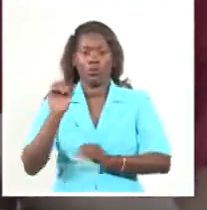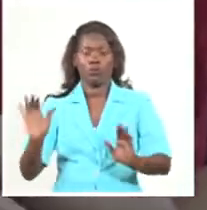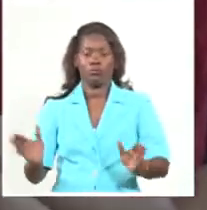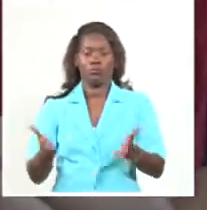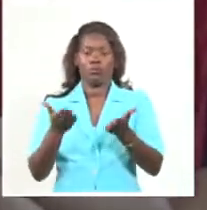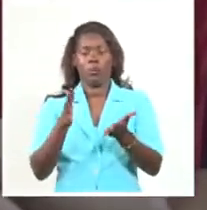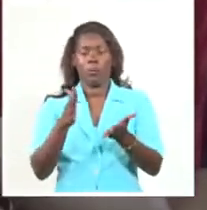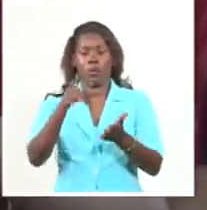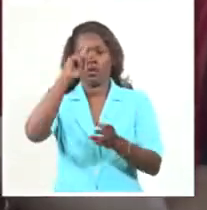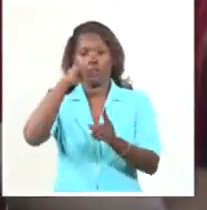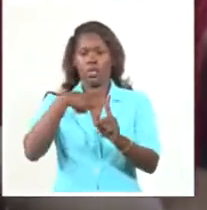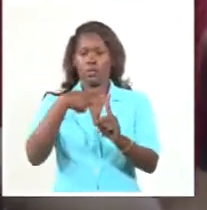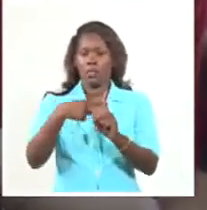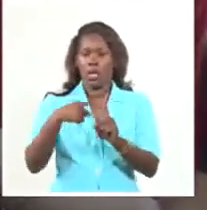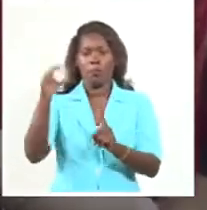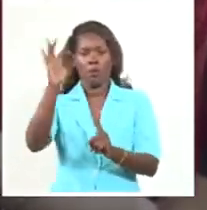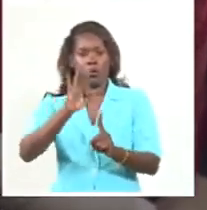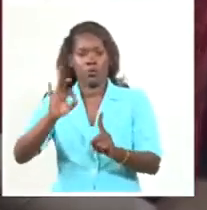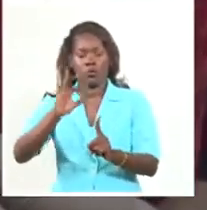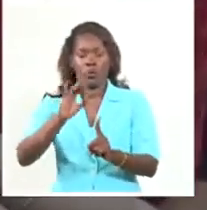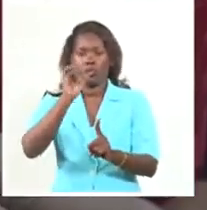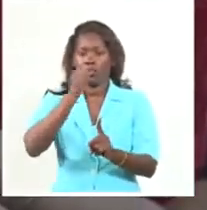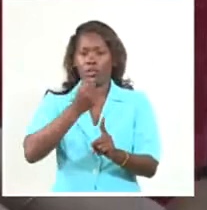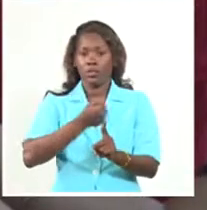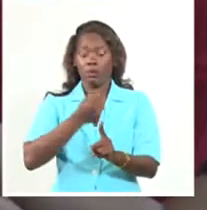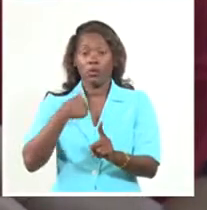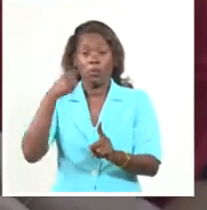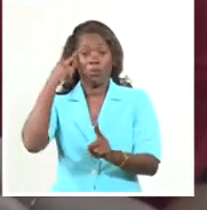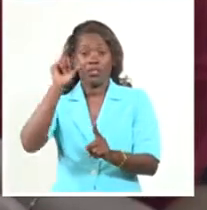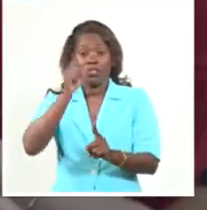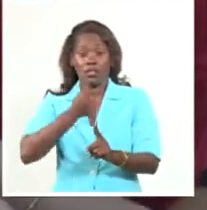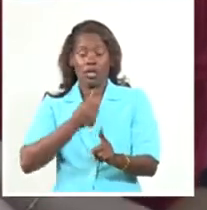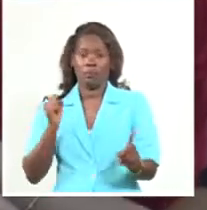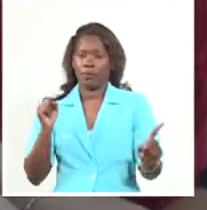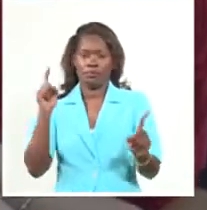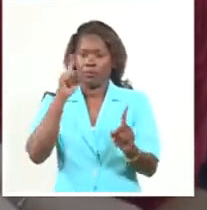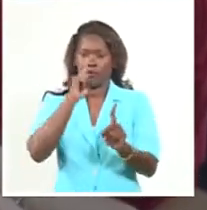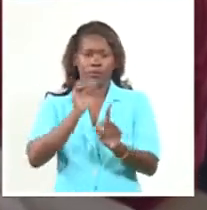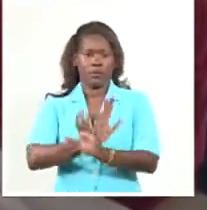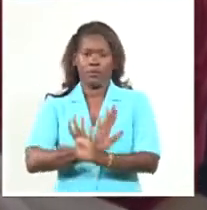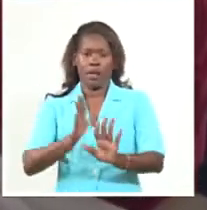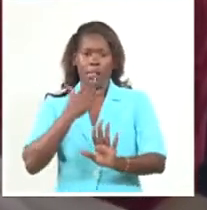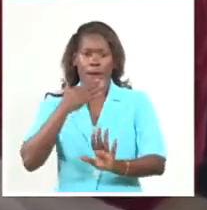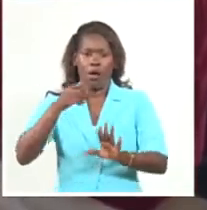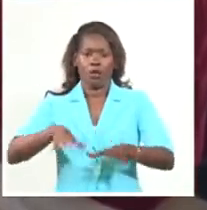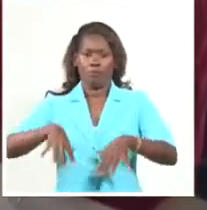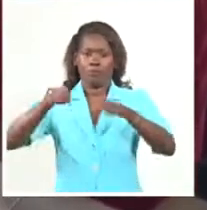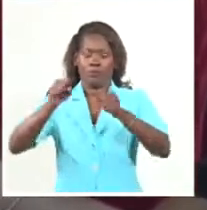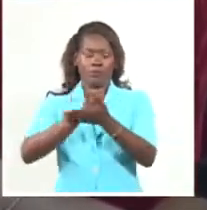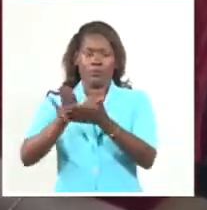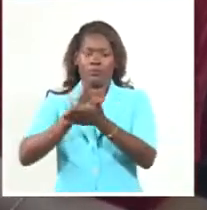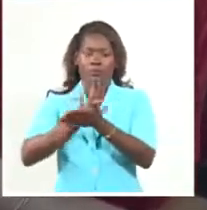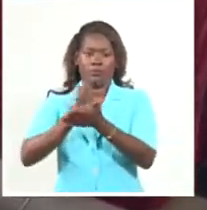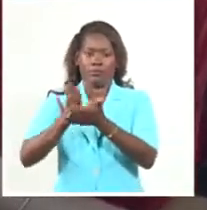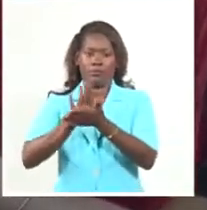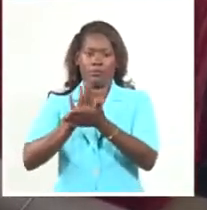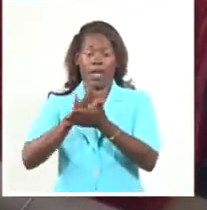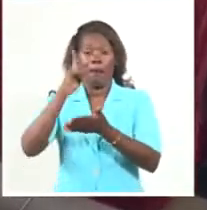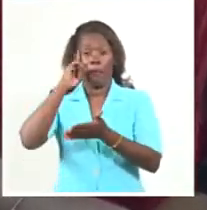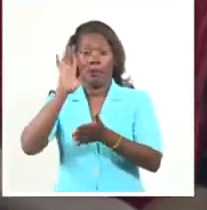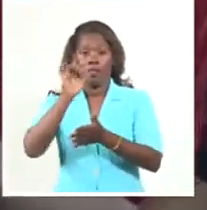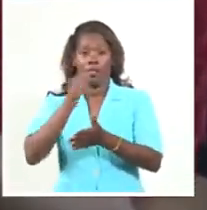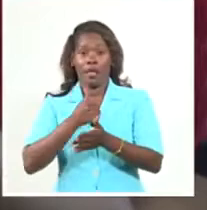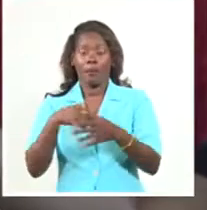octubre, noviembre, y en diciembre debemos salir de minimizar o salir de la pausa, para entonces seguir con una estrategia que nos dé